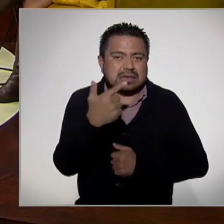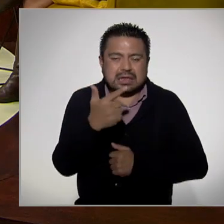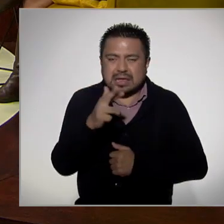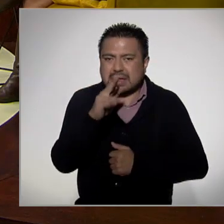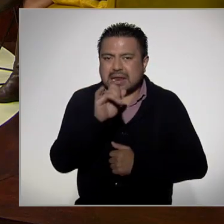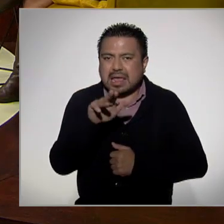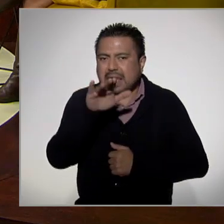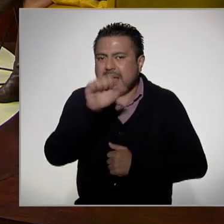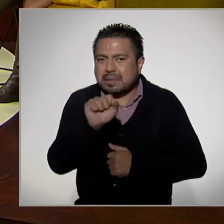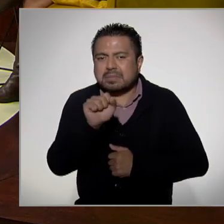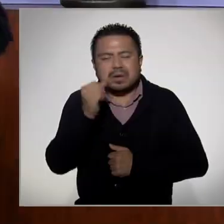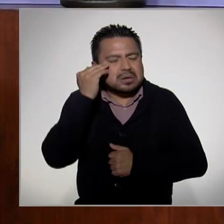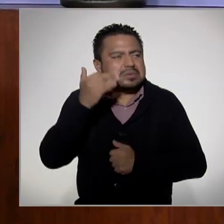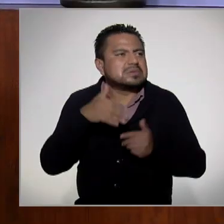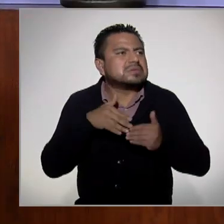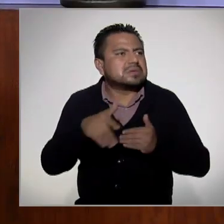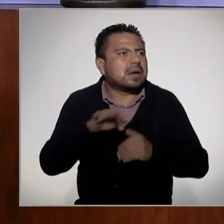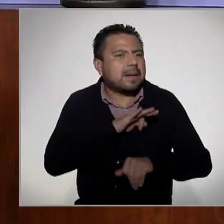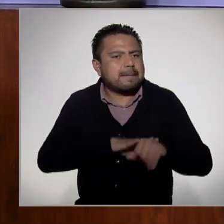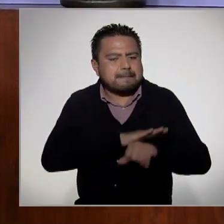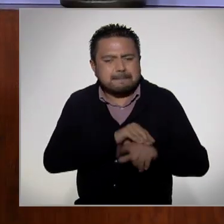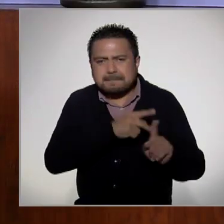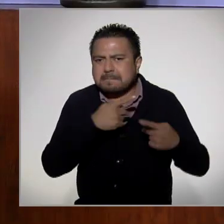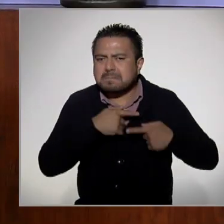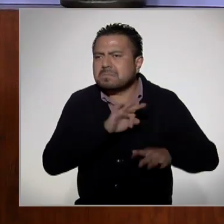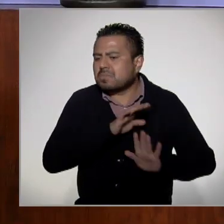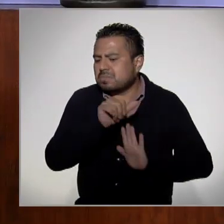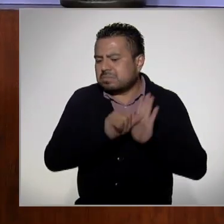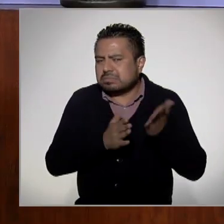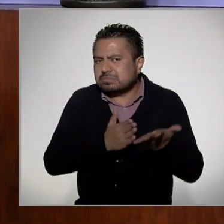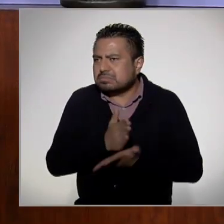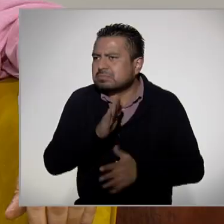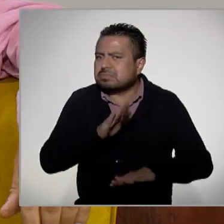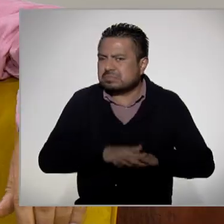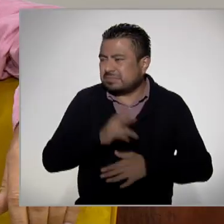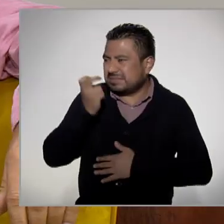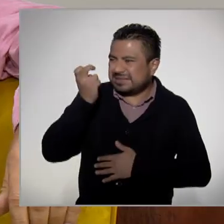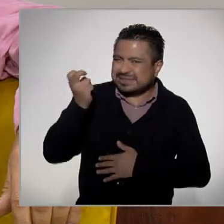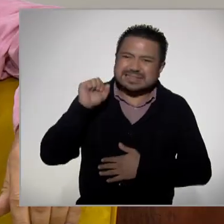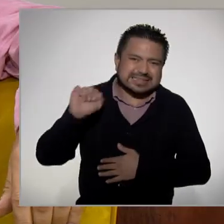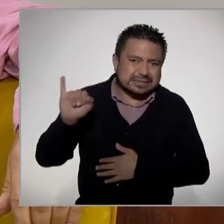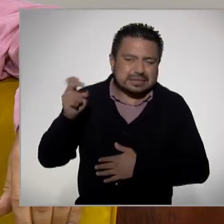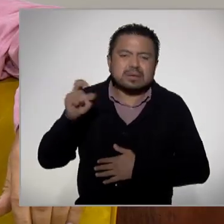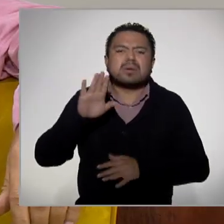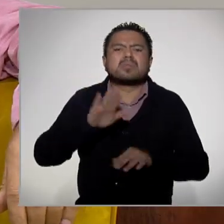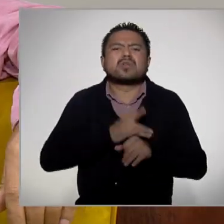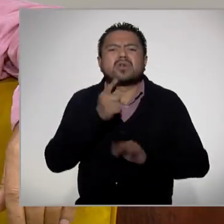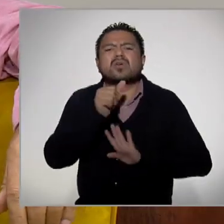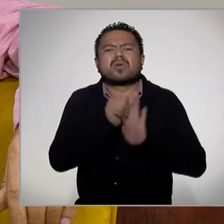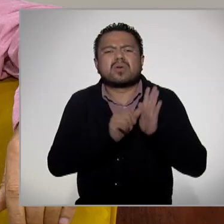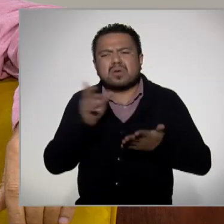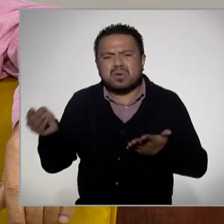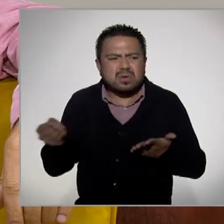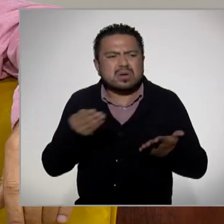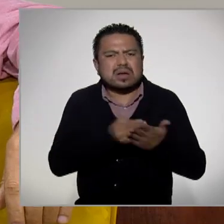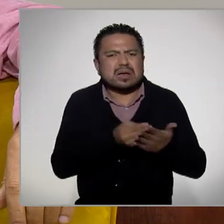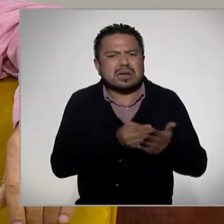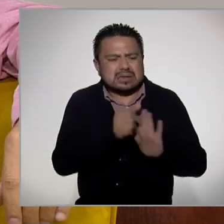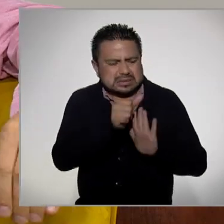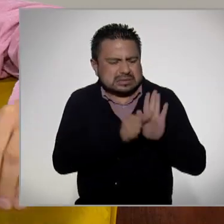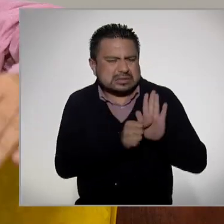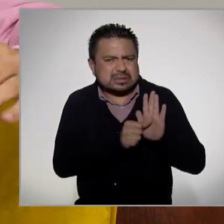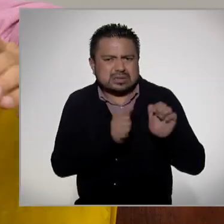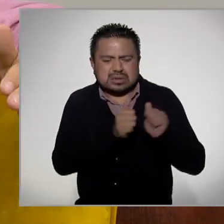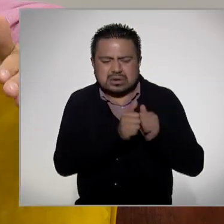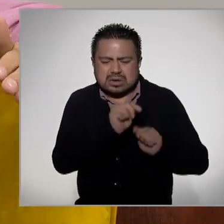un mediano tiempo que le permite al paciente ir a una cirugía exacto y porque se pide que entra en la cirugía a cirugía o no al cirugía